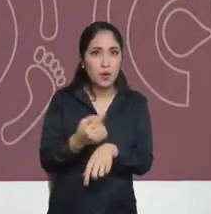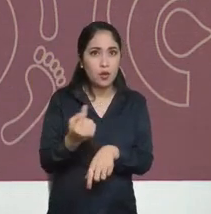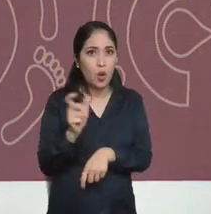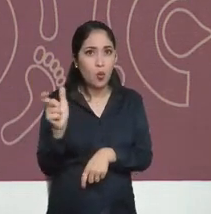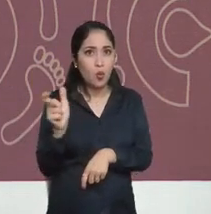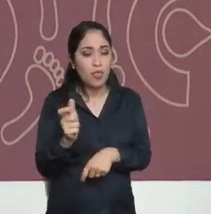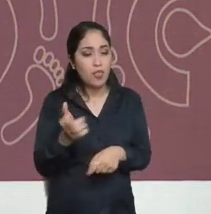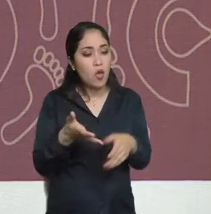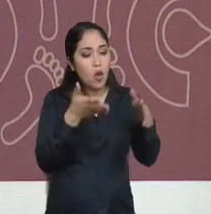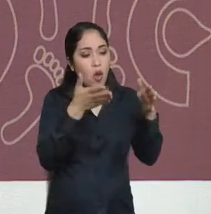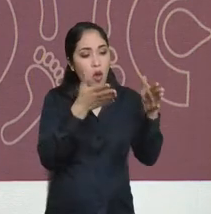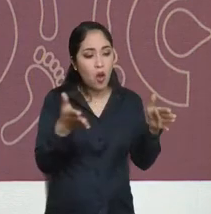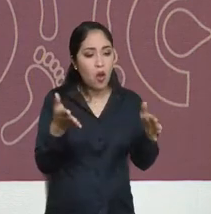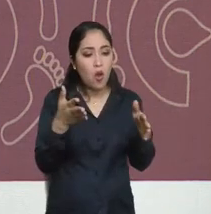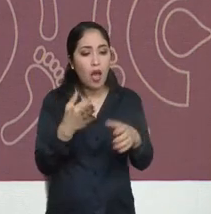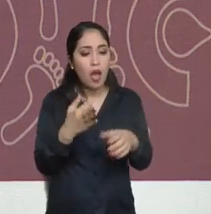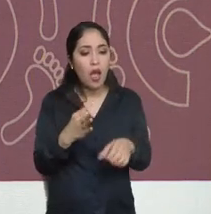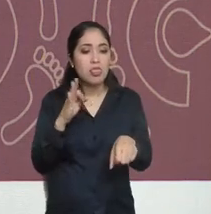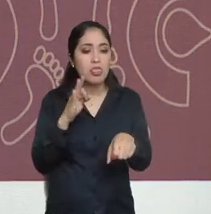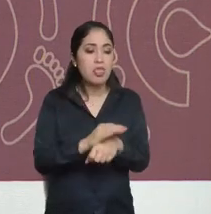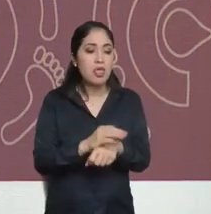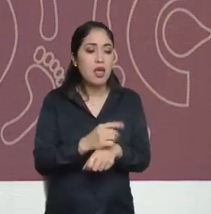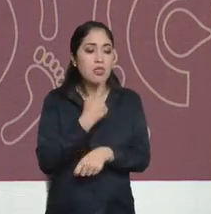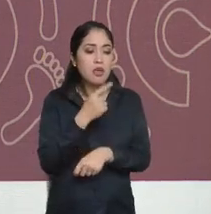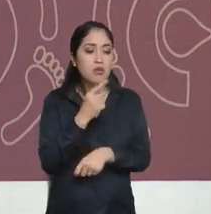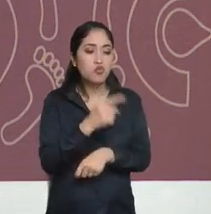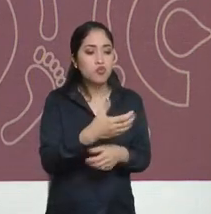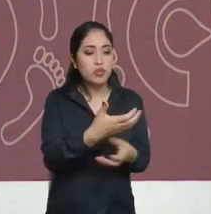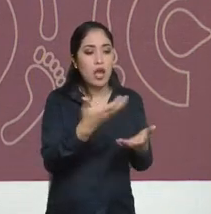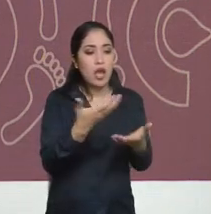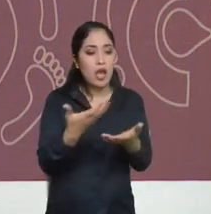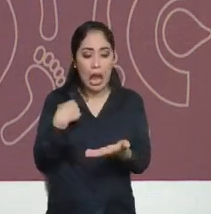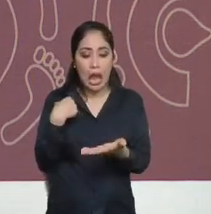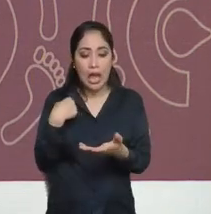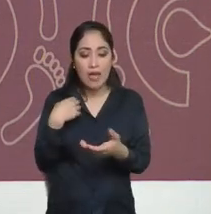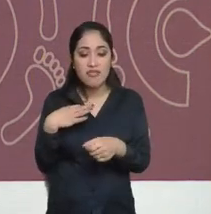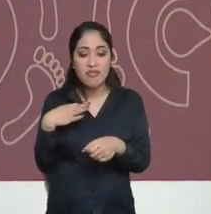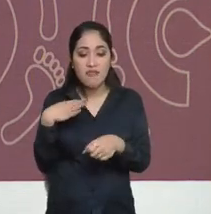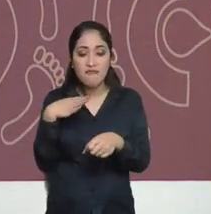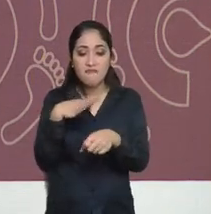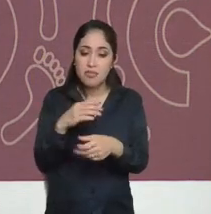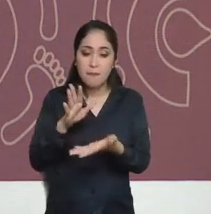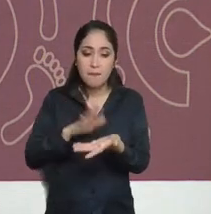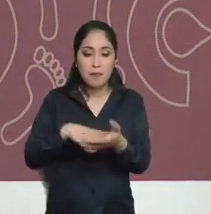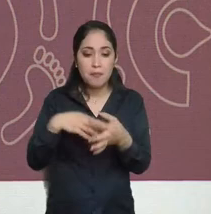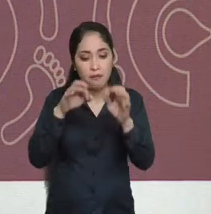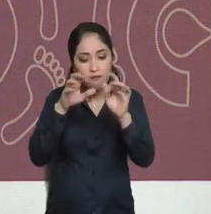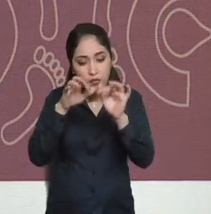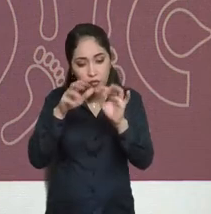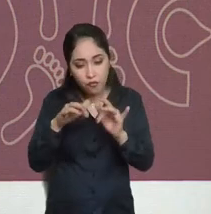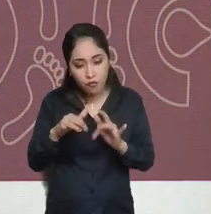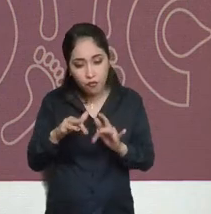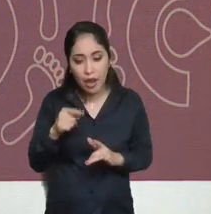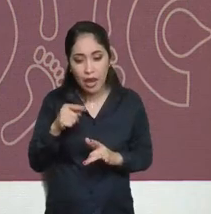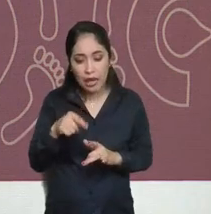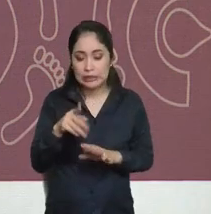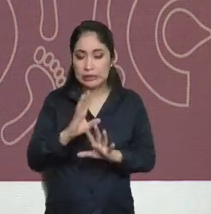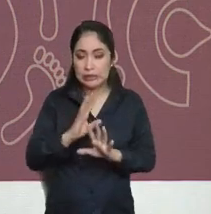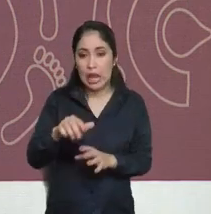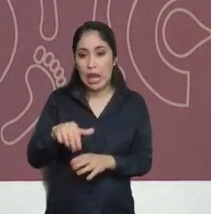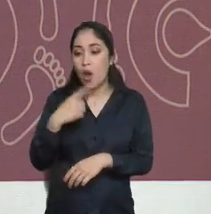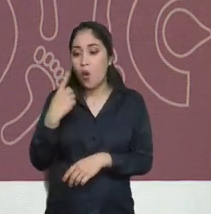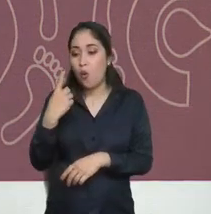demanda. ¿Por qué? Porque hay antes que cumplir las etapas que tienen que ver con el derecho de audiencia. La